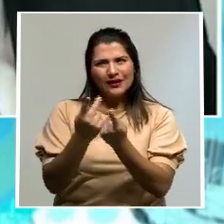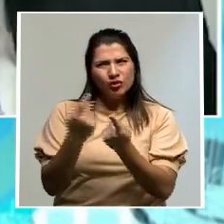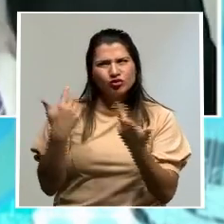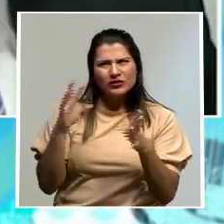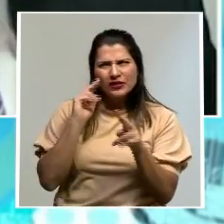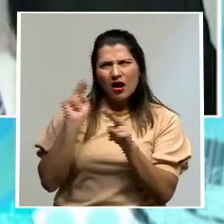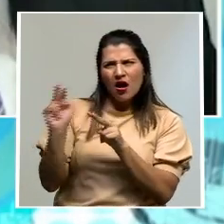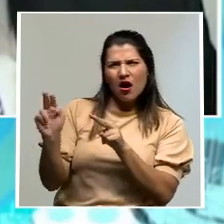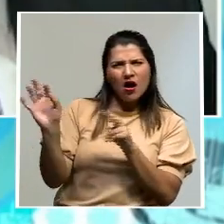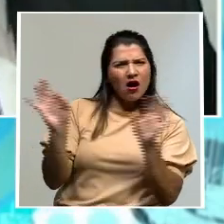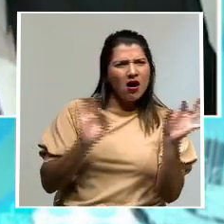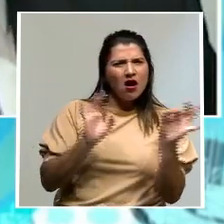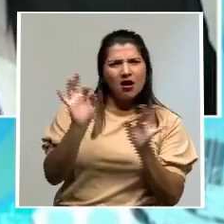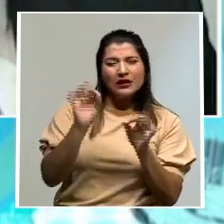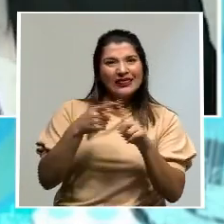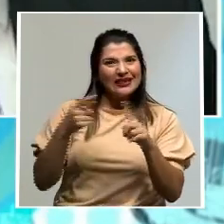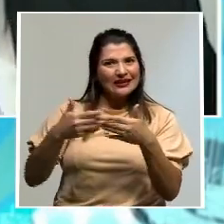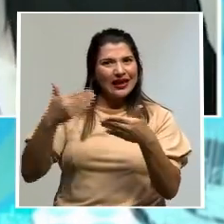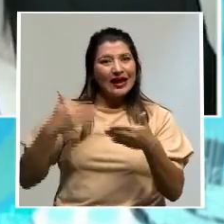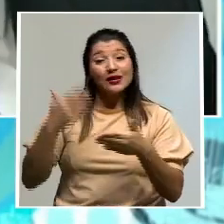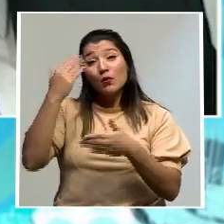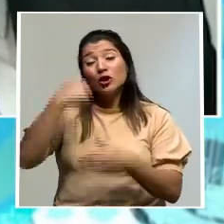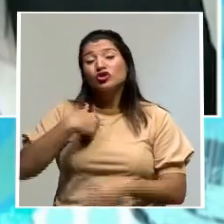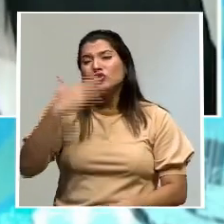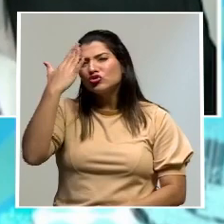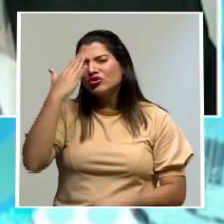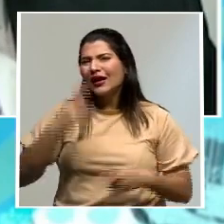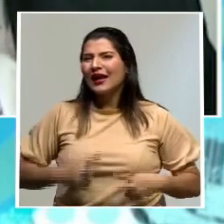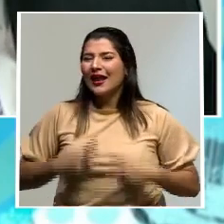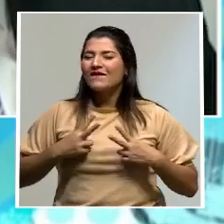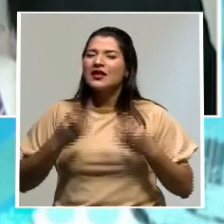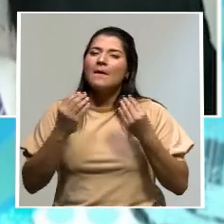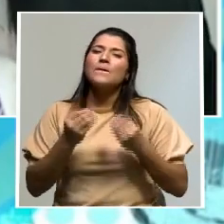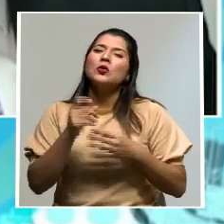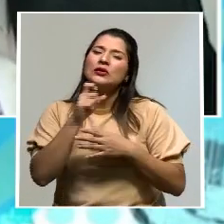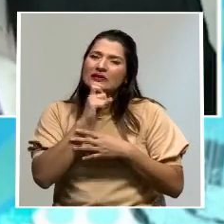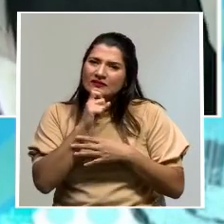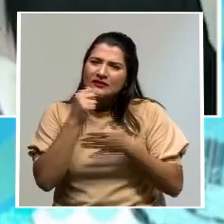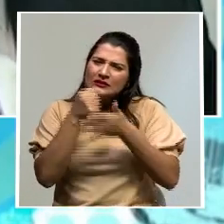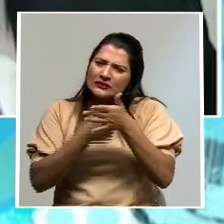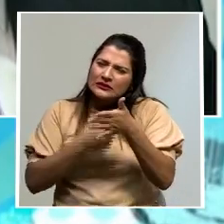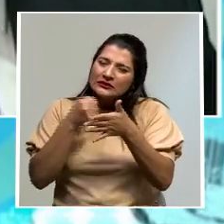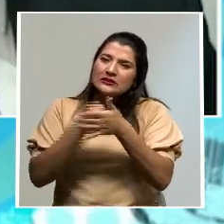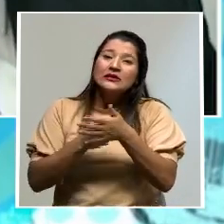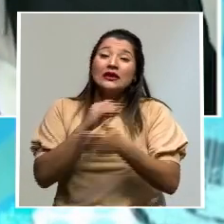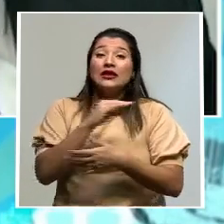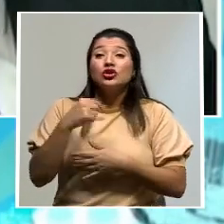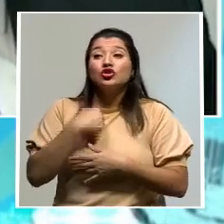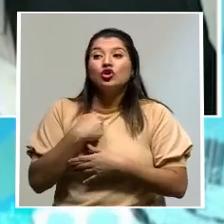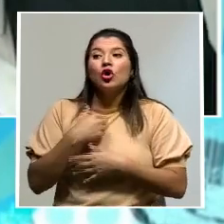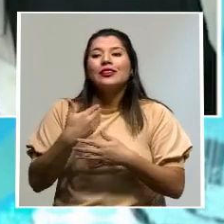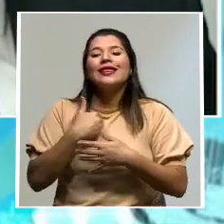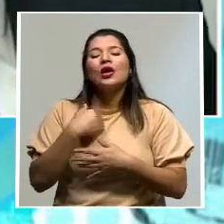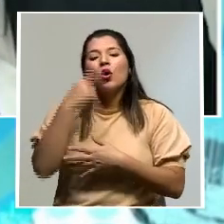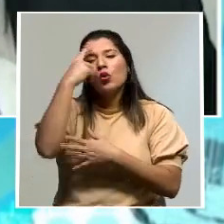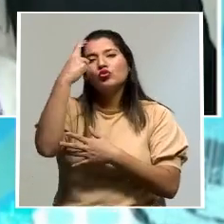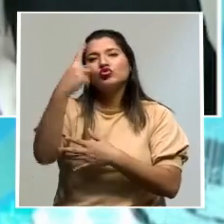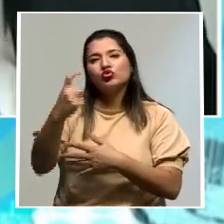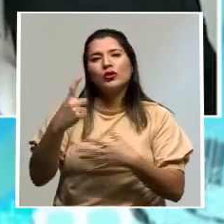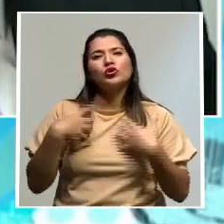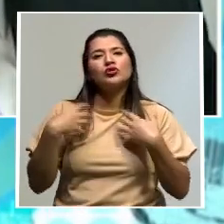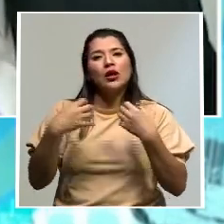vistazo, porque Claudio Alpizar sabe lo que cuesta la vida y porque tiene una ambición sana de